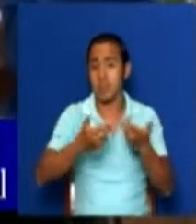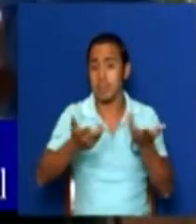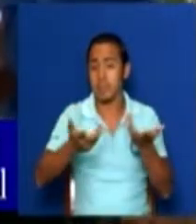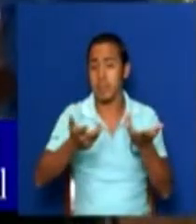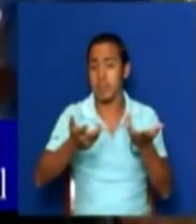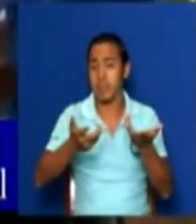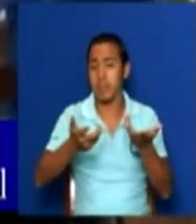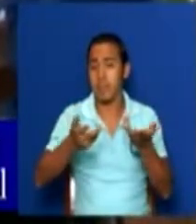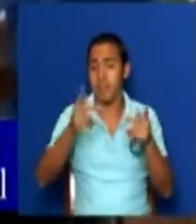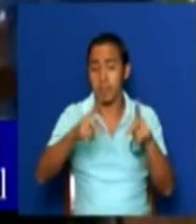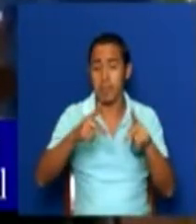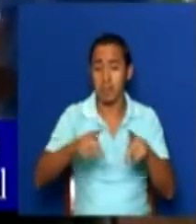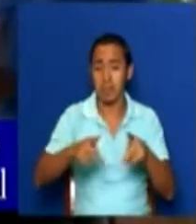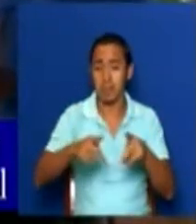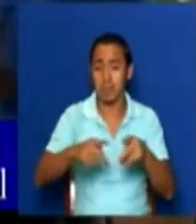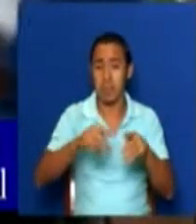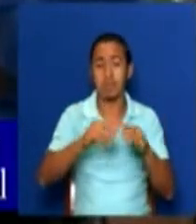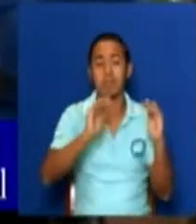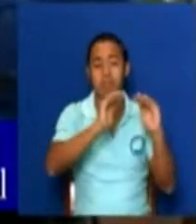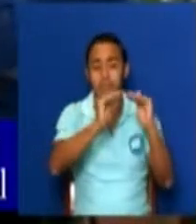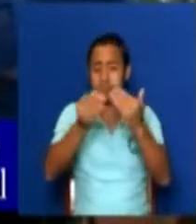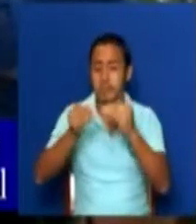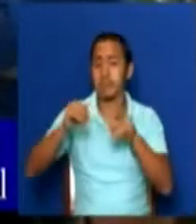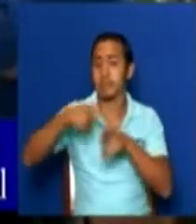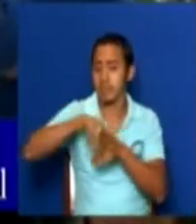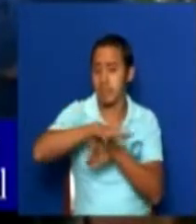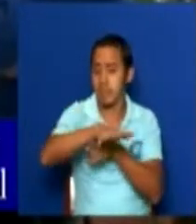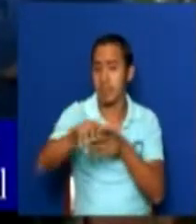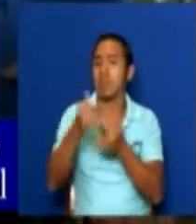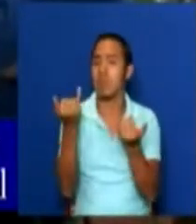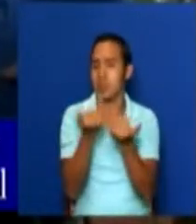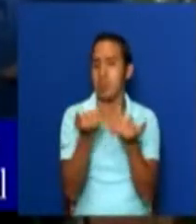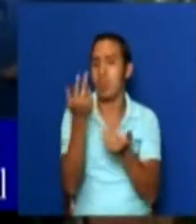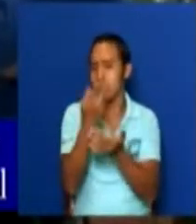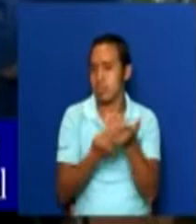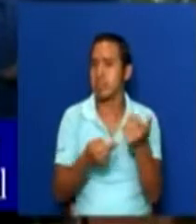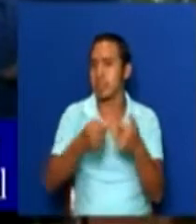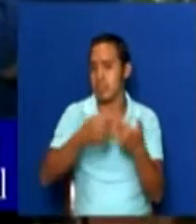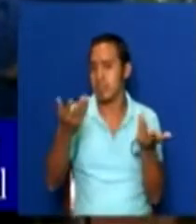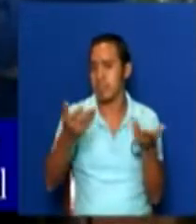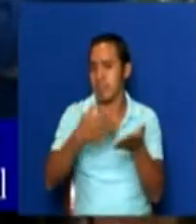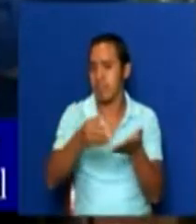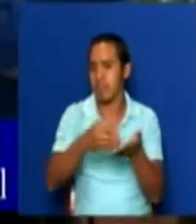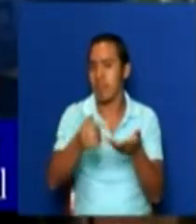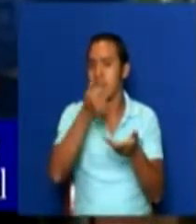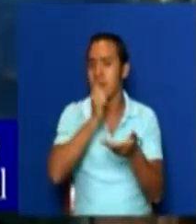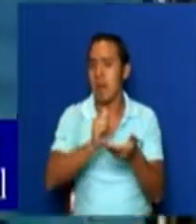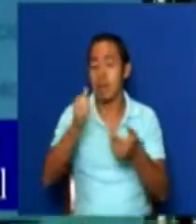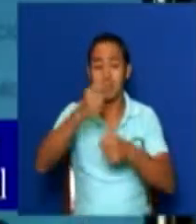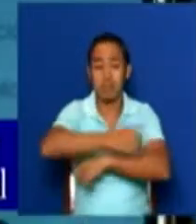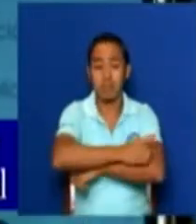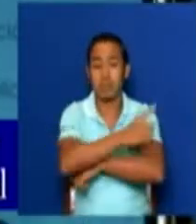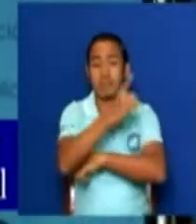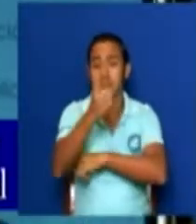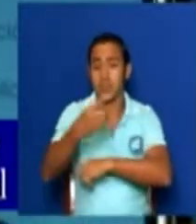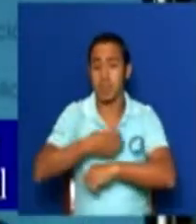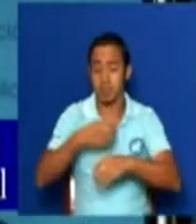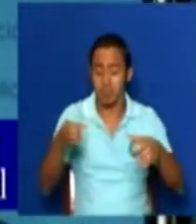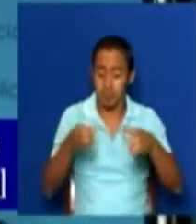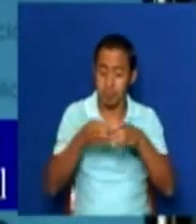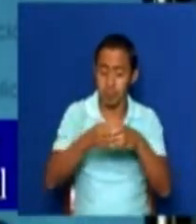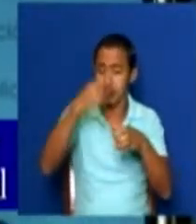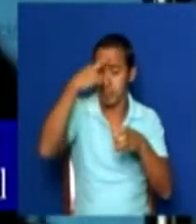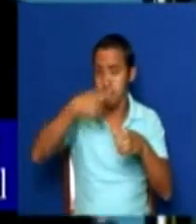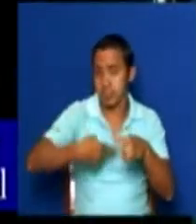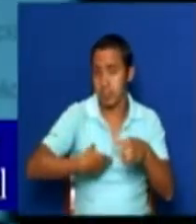población urbana y rural mayor acceso al agua. Entonces nosotros tenemos esas responsabilidades en el día a día desde nuestra comunidad.